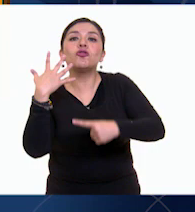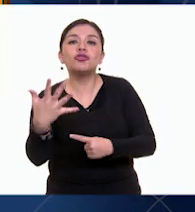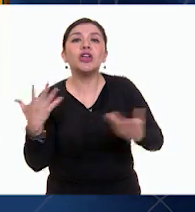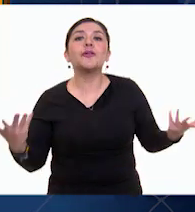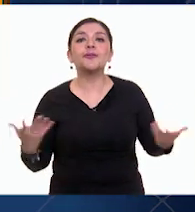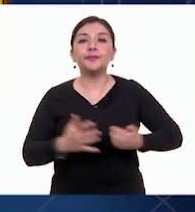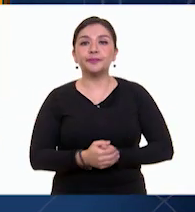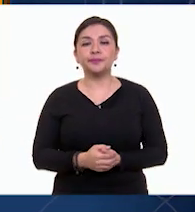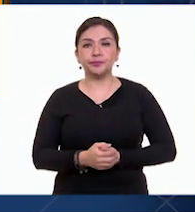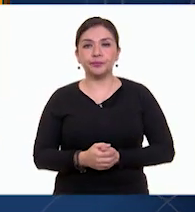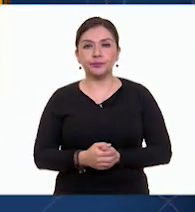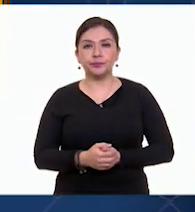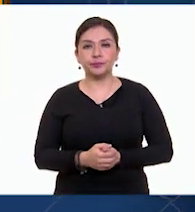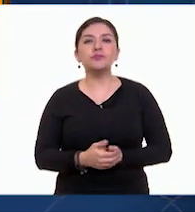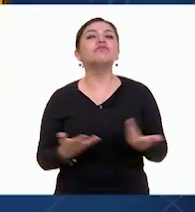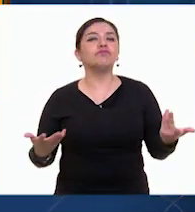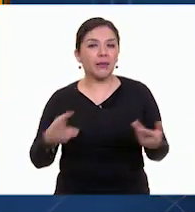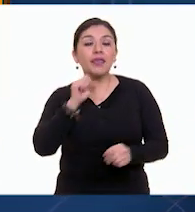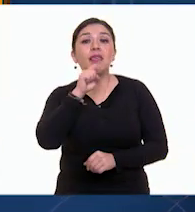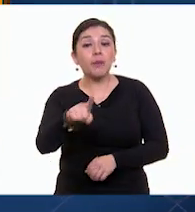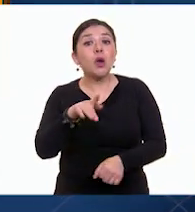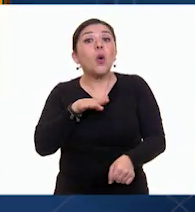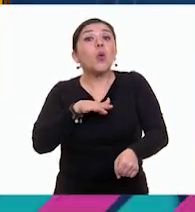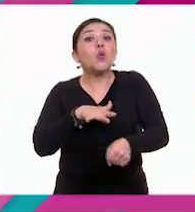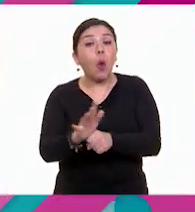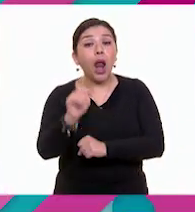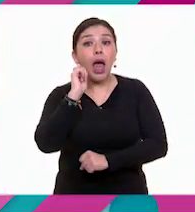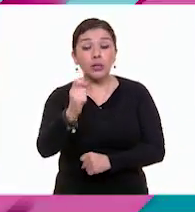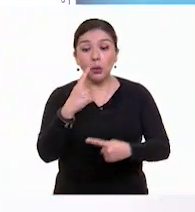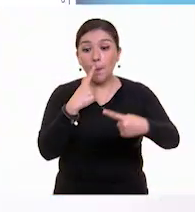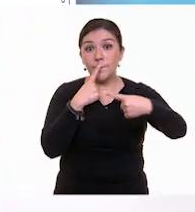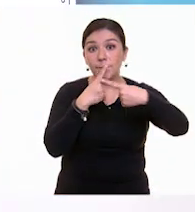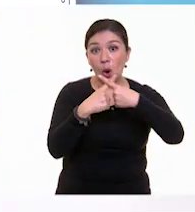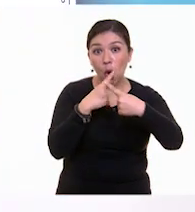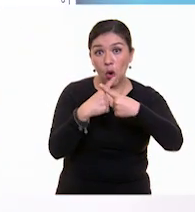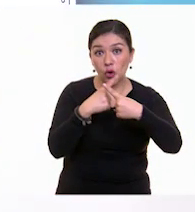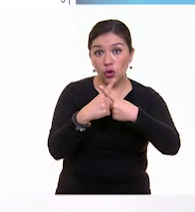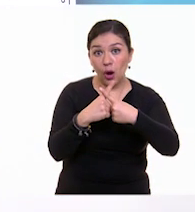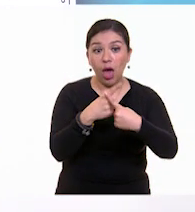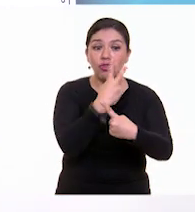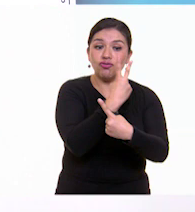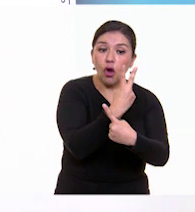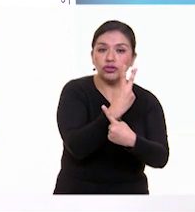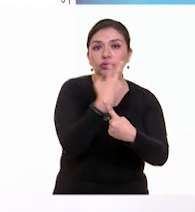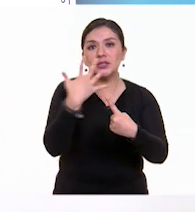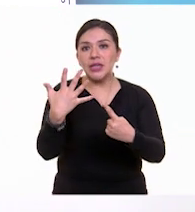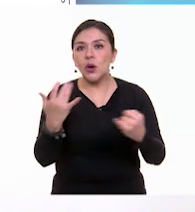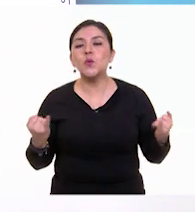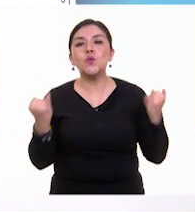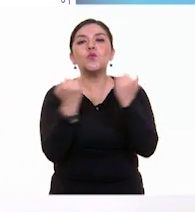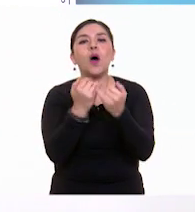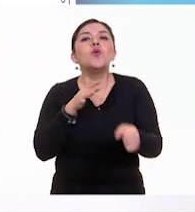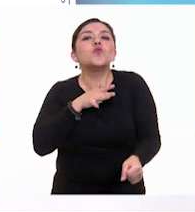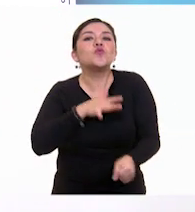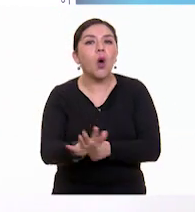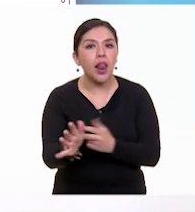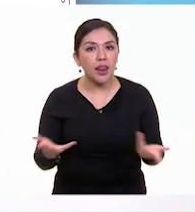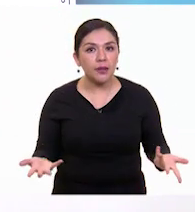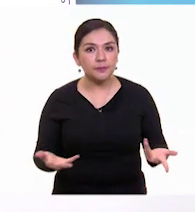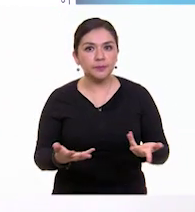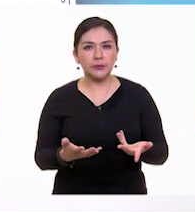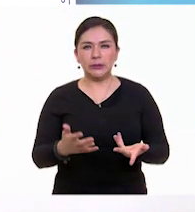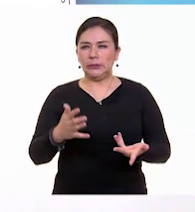5 y cuáles son los múltiplos tanto de 2 como de 5?